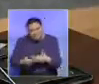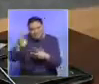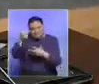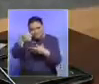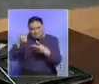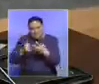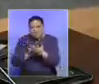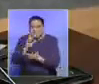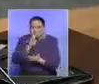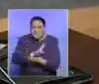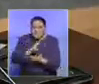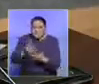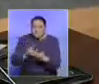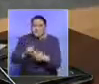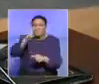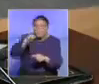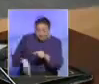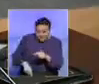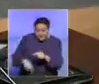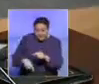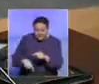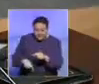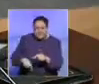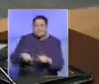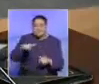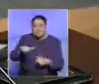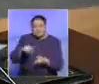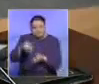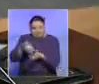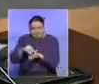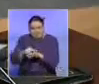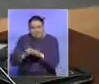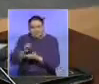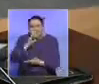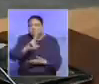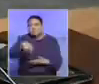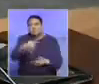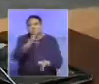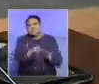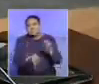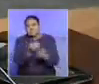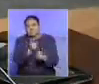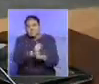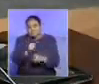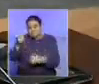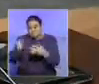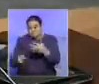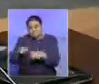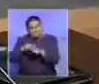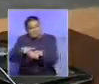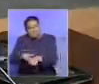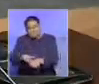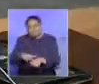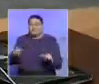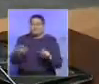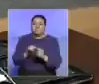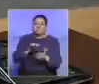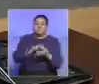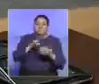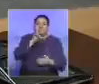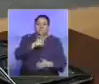caso se propone revocar la sentencia impugnada y dejar subsistente la determinación del tribunal local con todos sus efectos legales es la cuenta